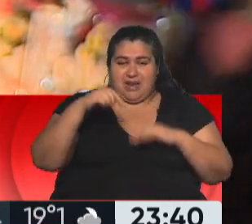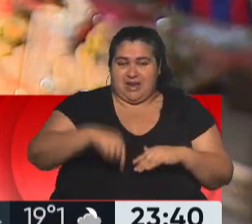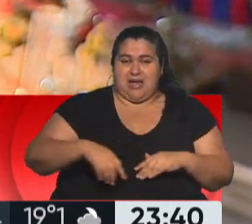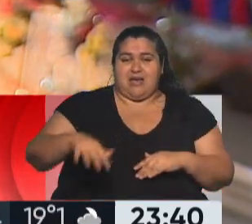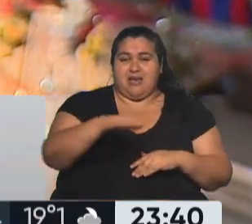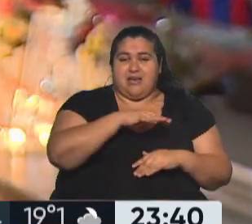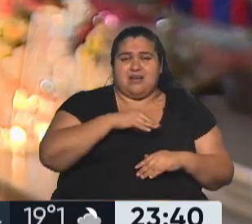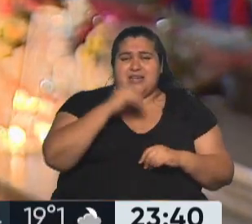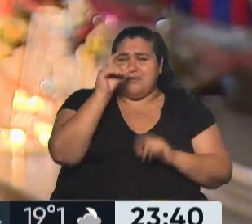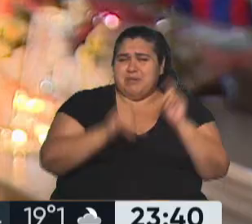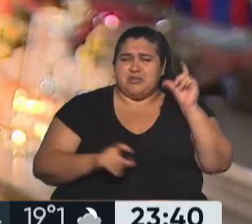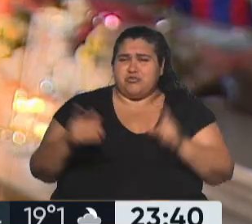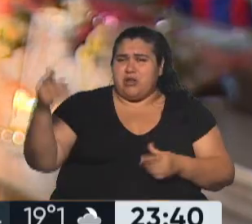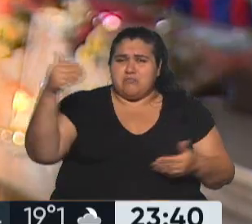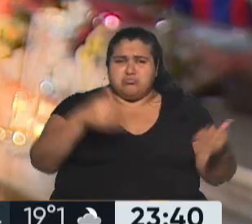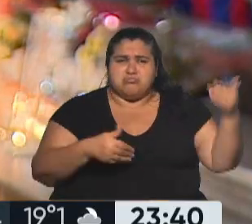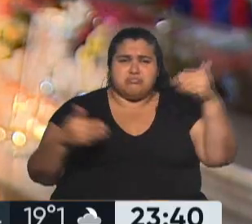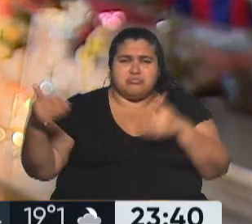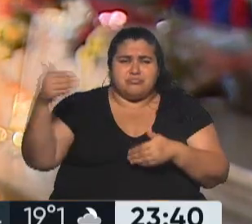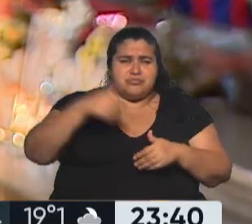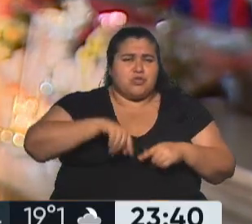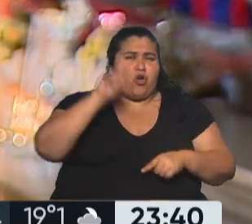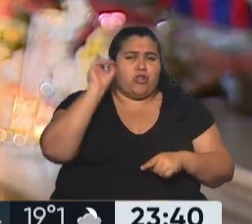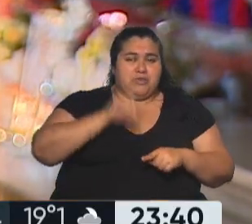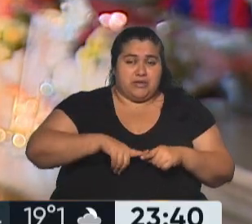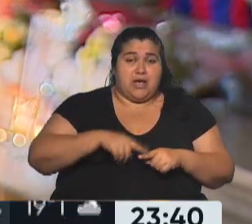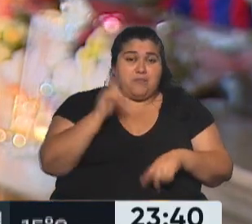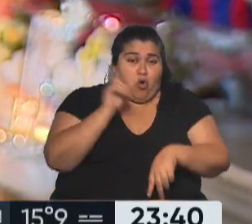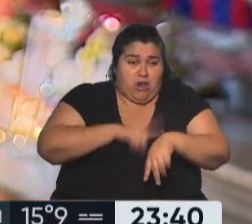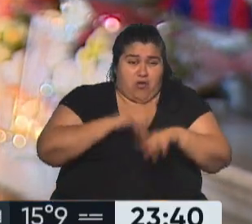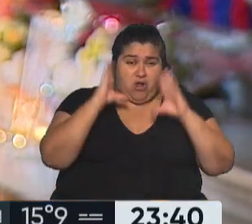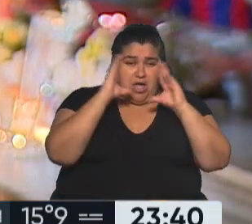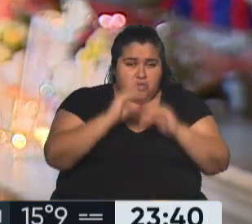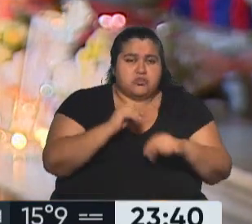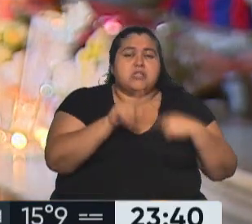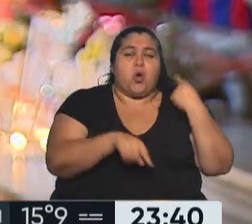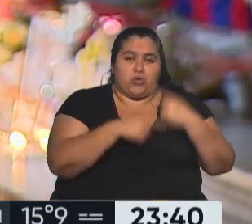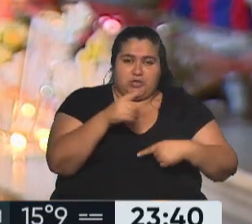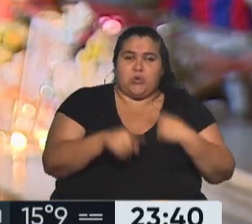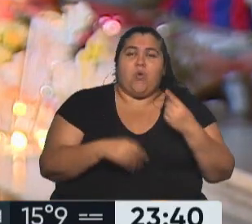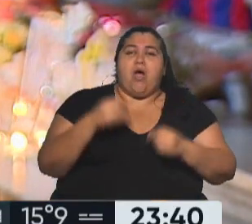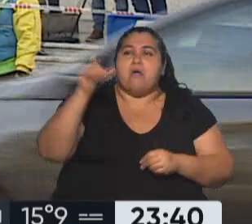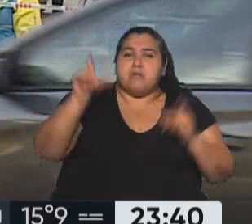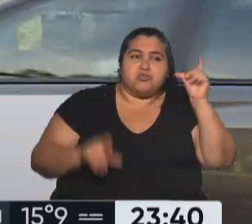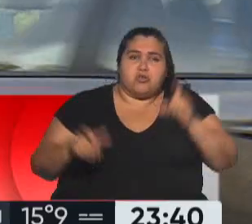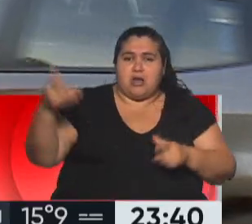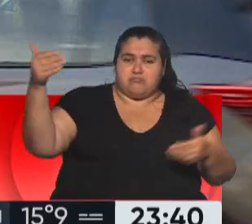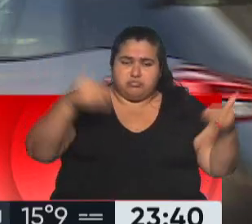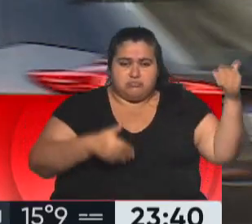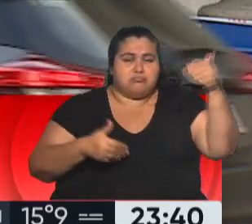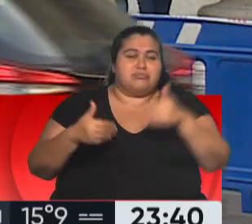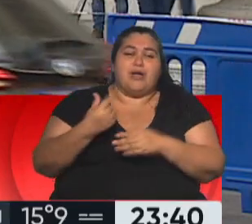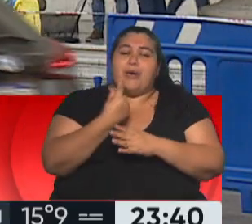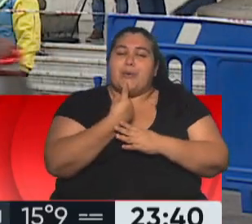desfile de fieles incesante durante todo el día. Sin embargo, a esta hora de la noche continúan llegando personas para dejar su